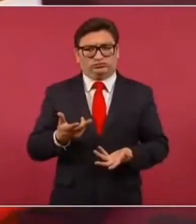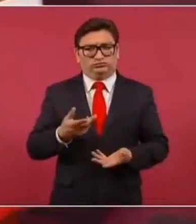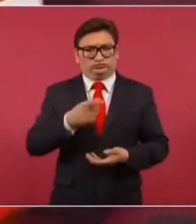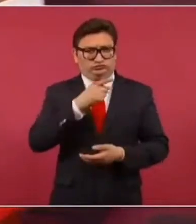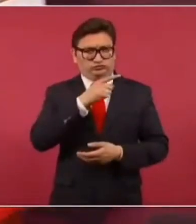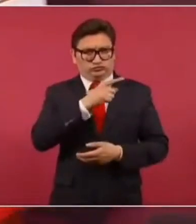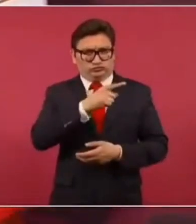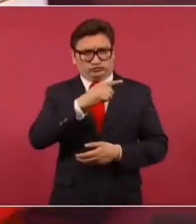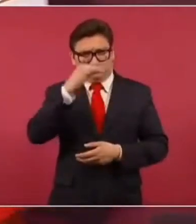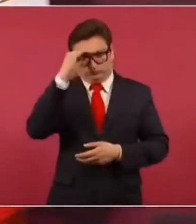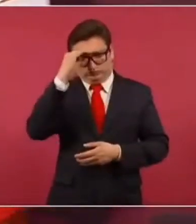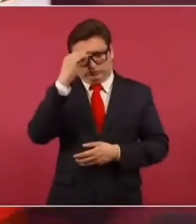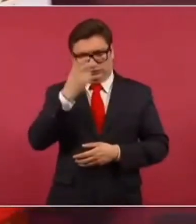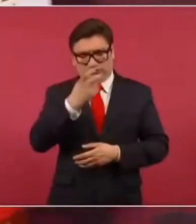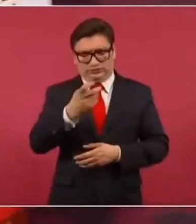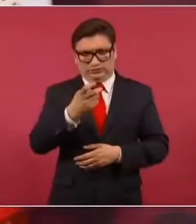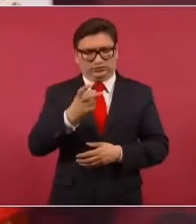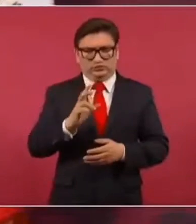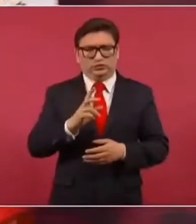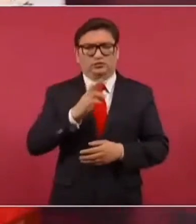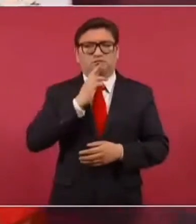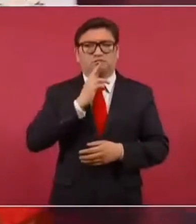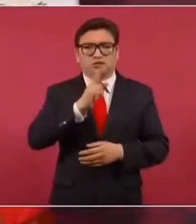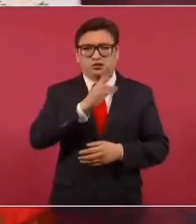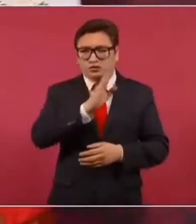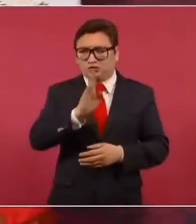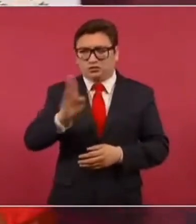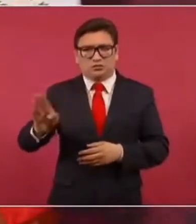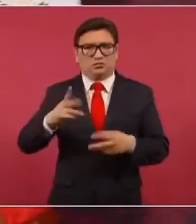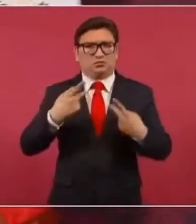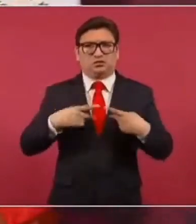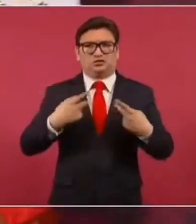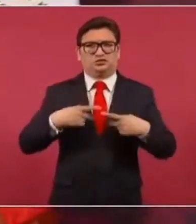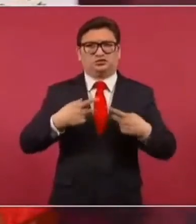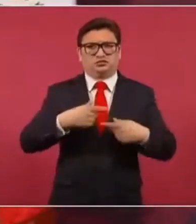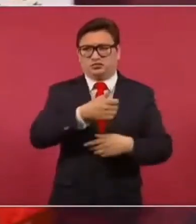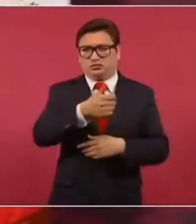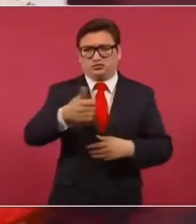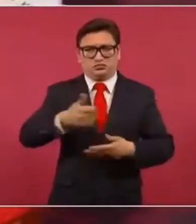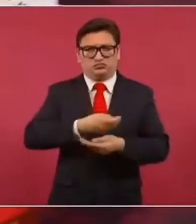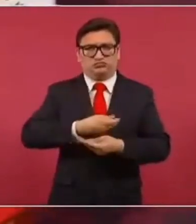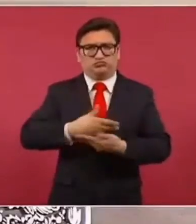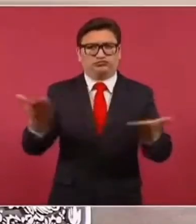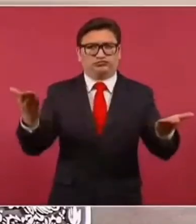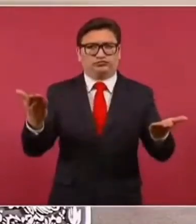Si tú estás pensando en eso, entrégaselos de manera directa a la gente.